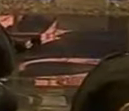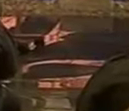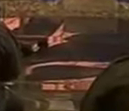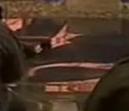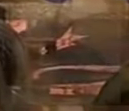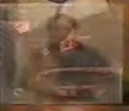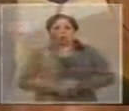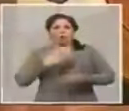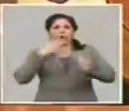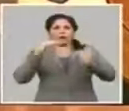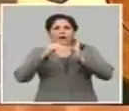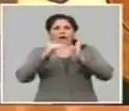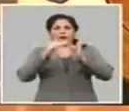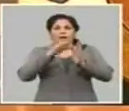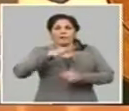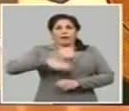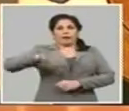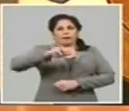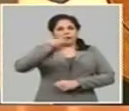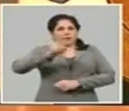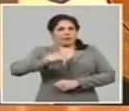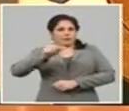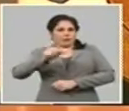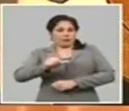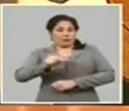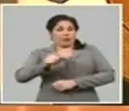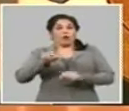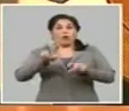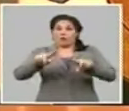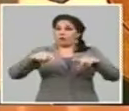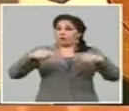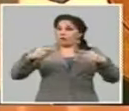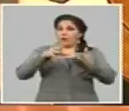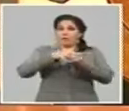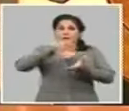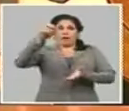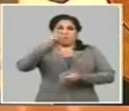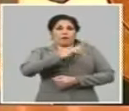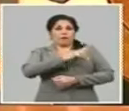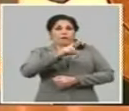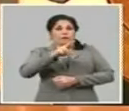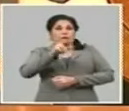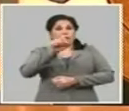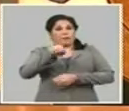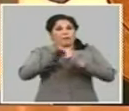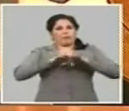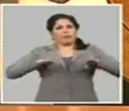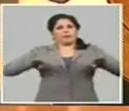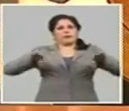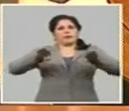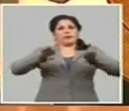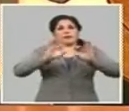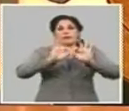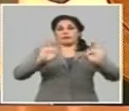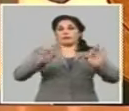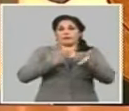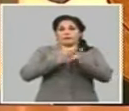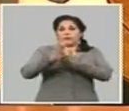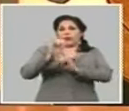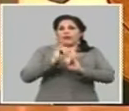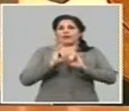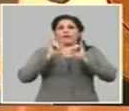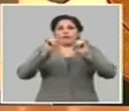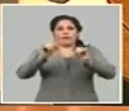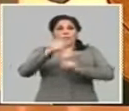muy buenas tardes estimados televidentes y radioyentes nuevamente desde el palacio de la revolución y en una mesa redonda para continuar informando a